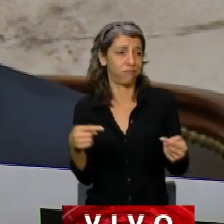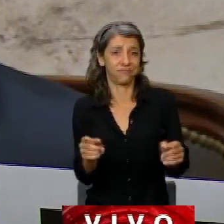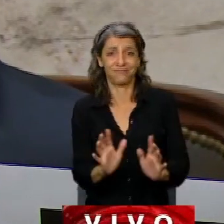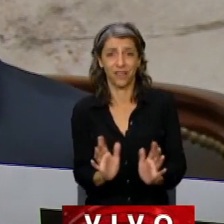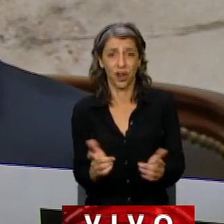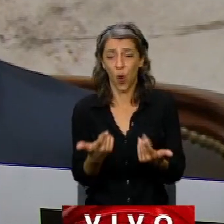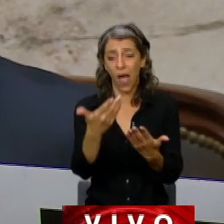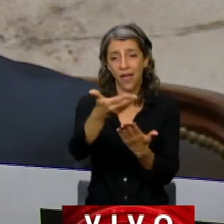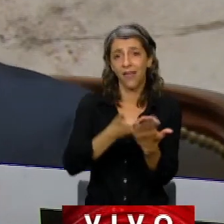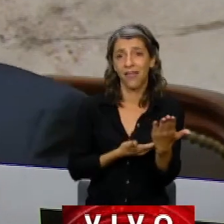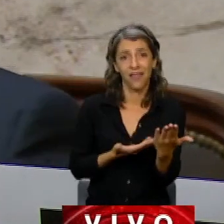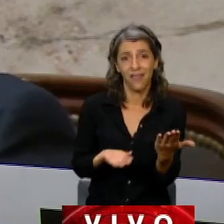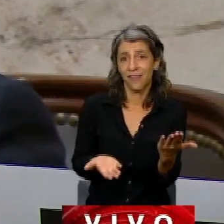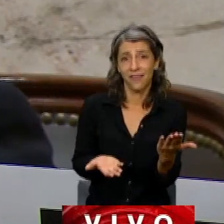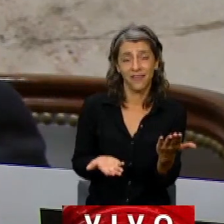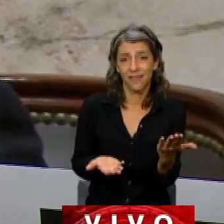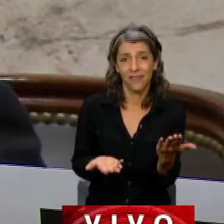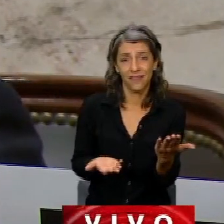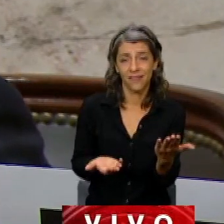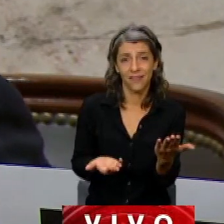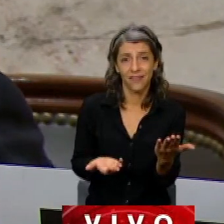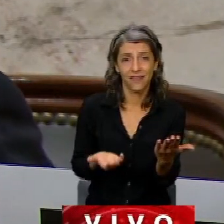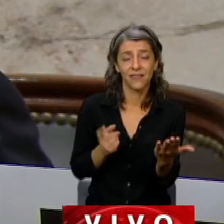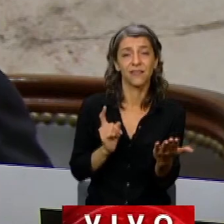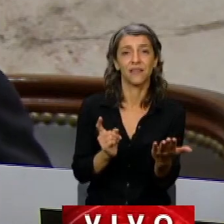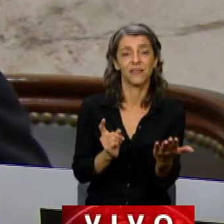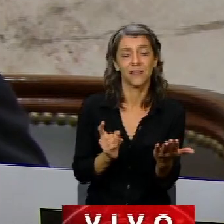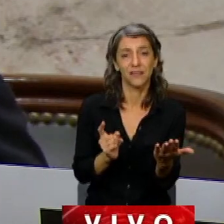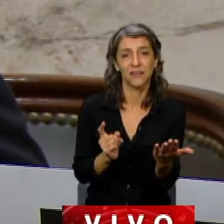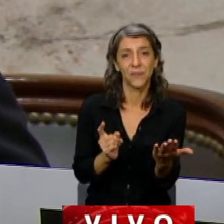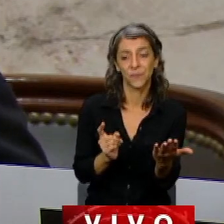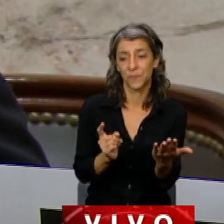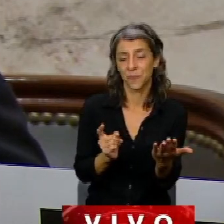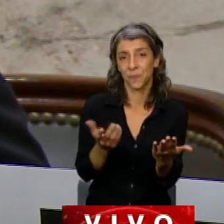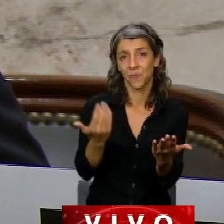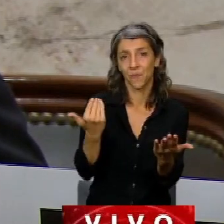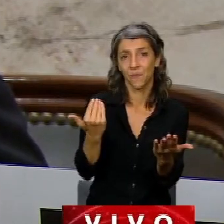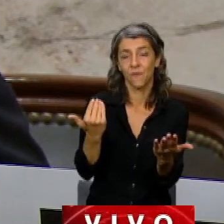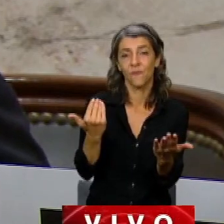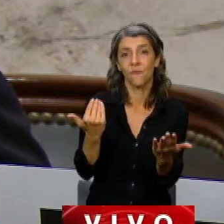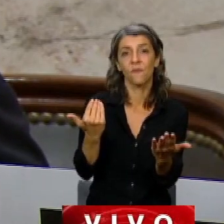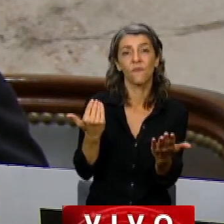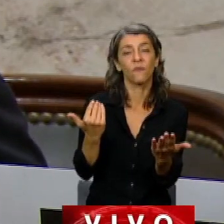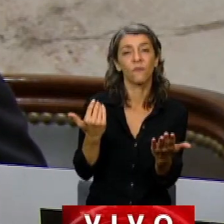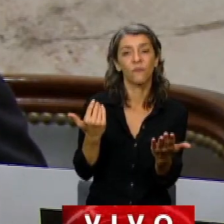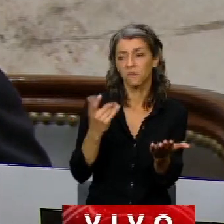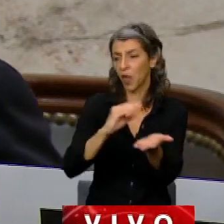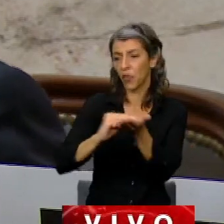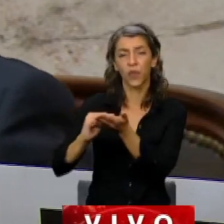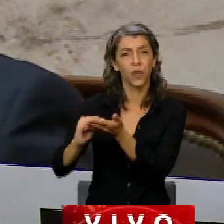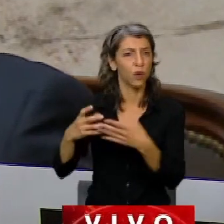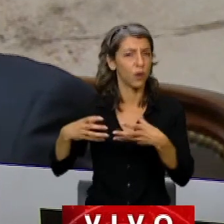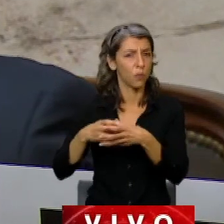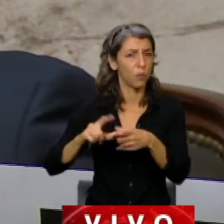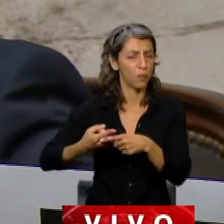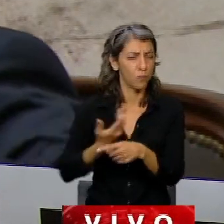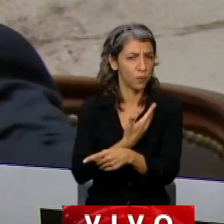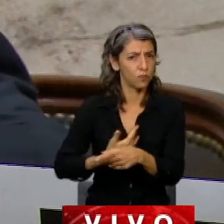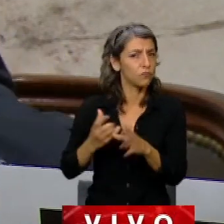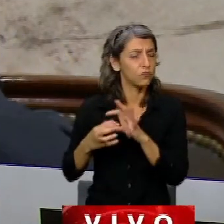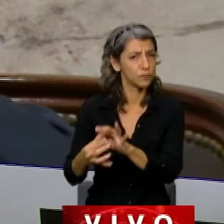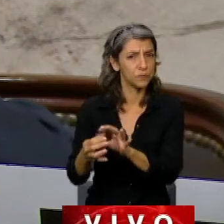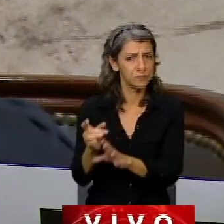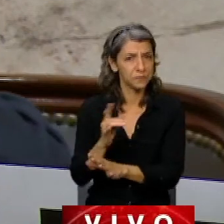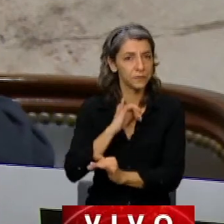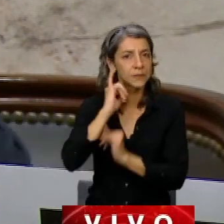Fíjense esto, las cosas dichas por los diputados del oficialismo, aun cuando